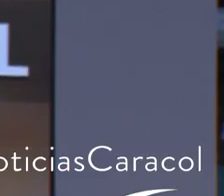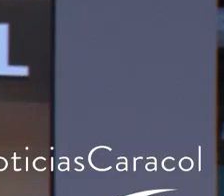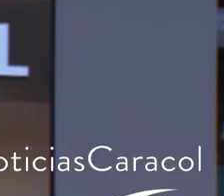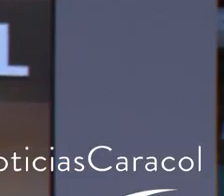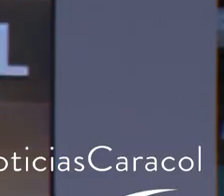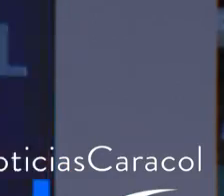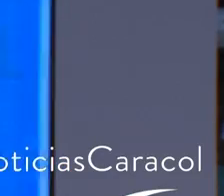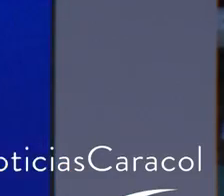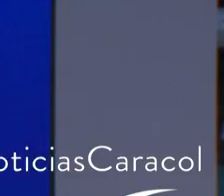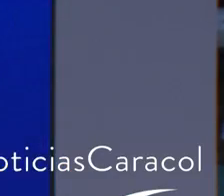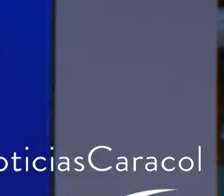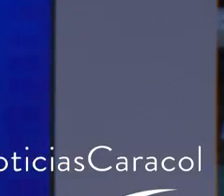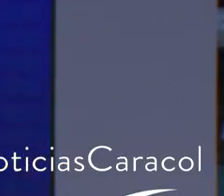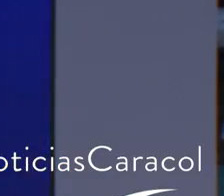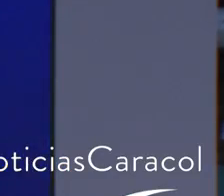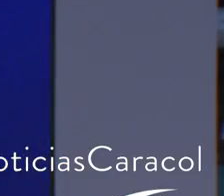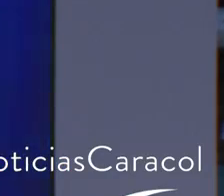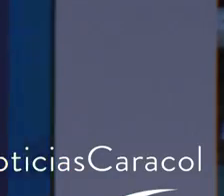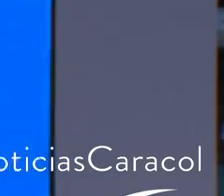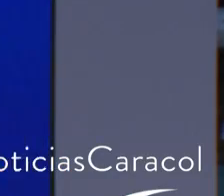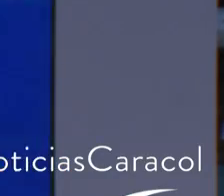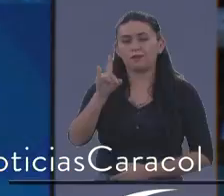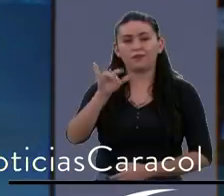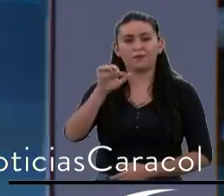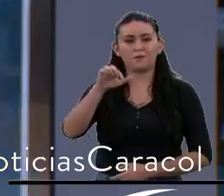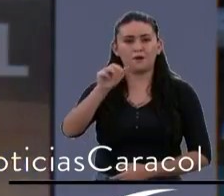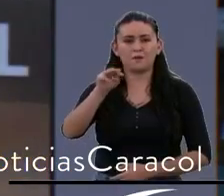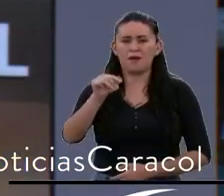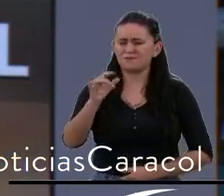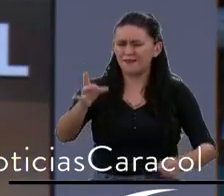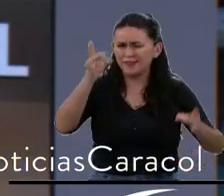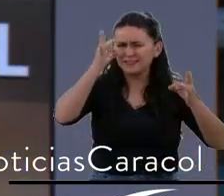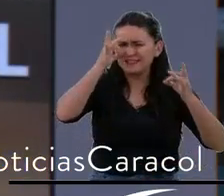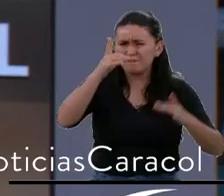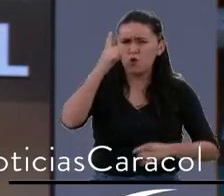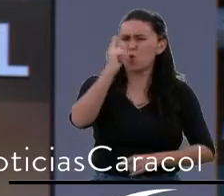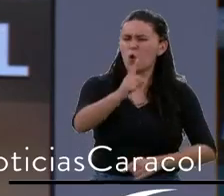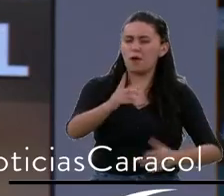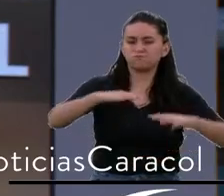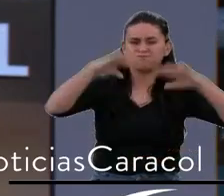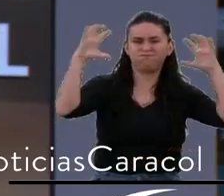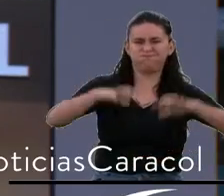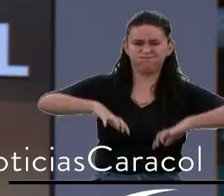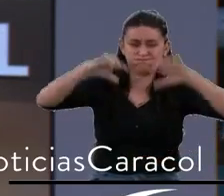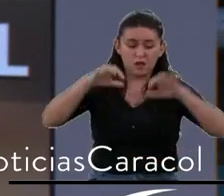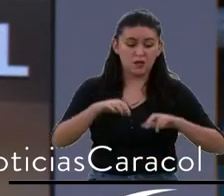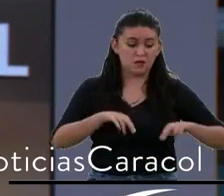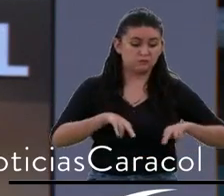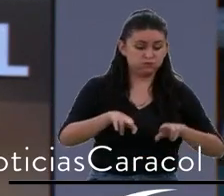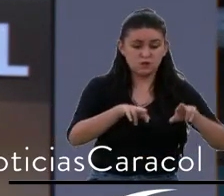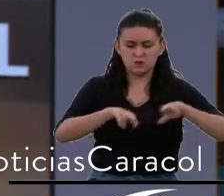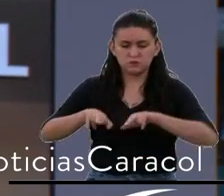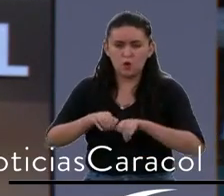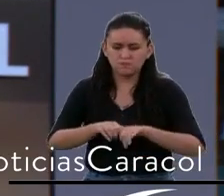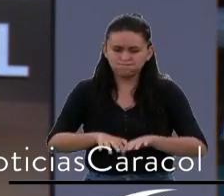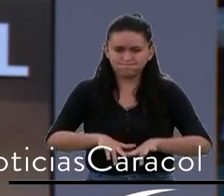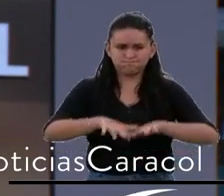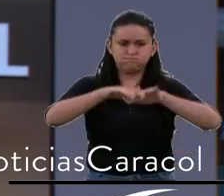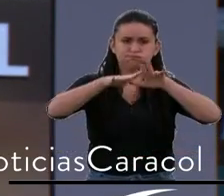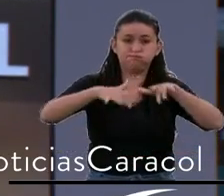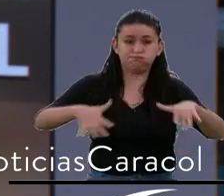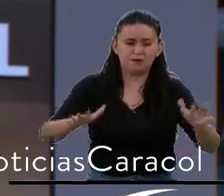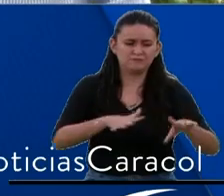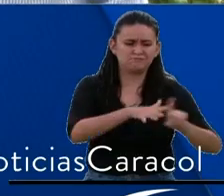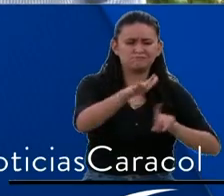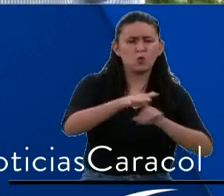Cambiamos de tema. En Quípama, Boyacá, se registra una grave emergencia por cuenta de un fuerte aguacero. Varias quebradas se desbordaron y más de 200 personas